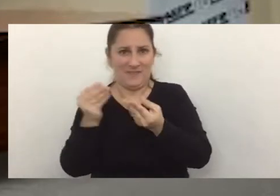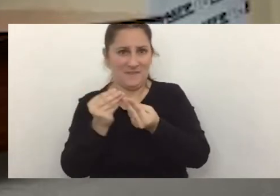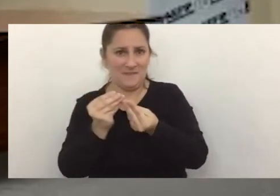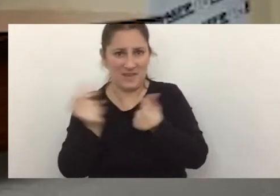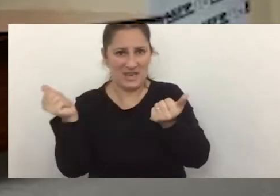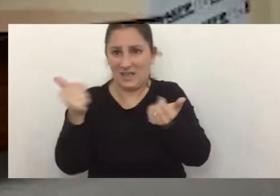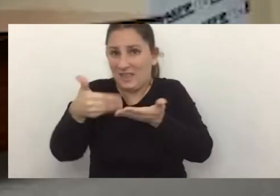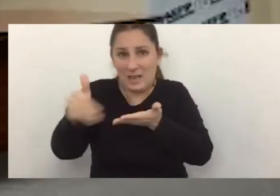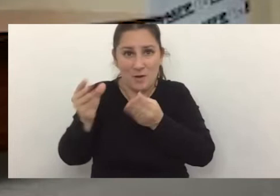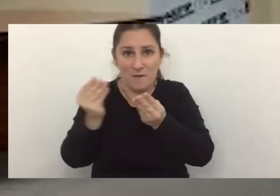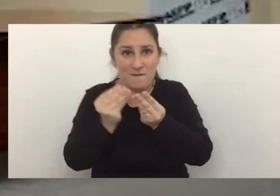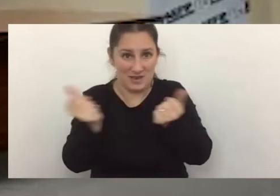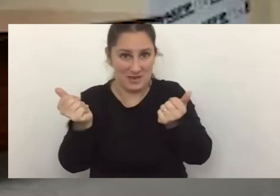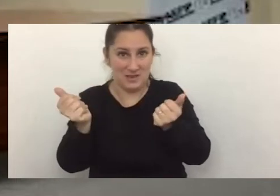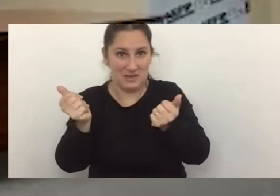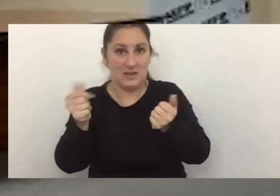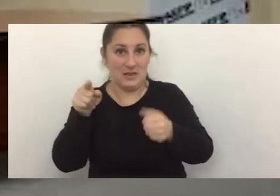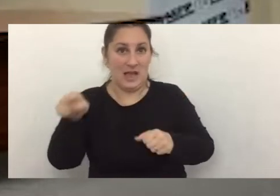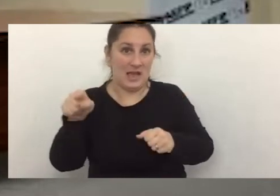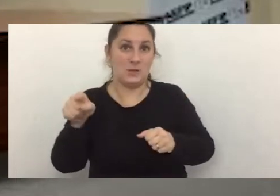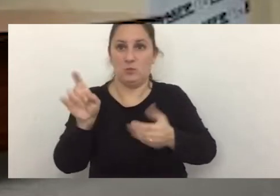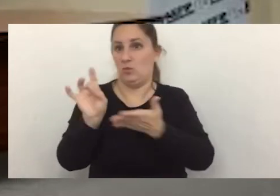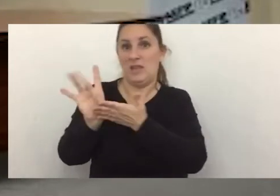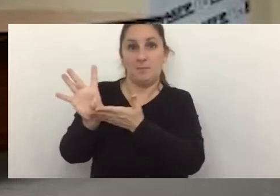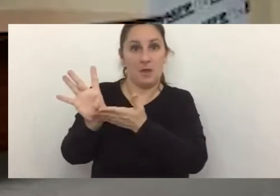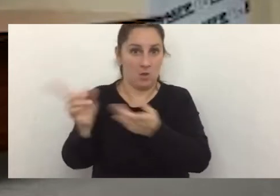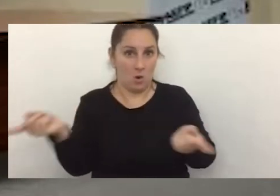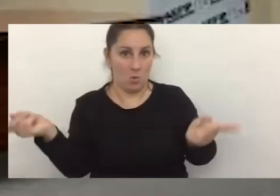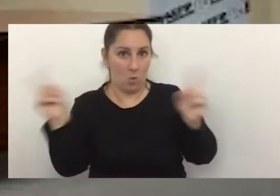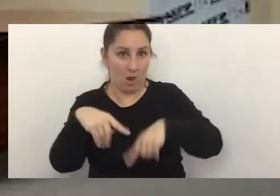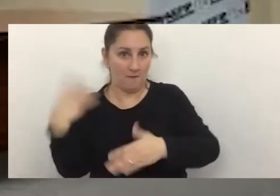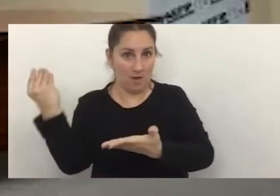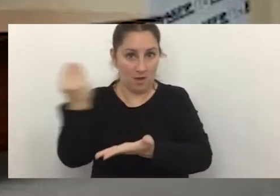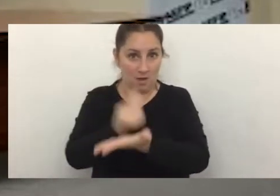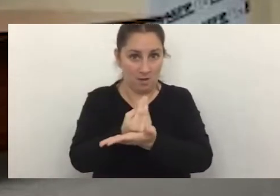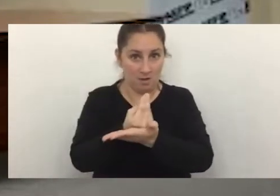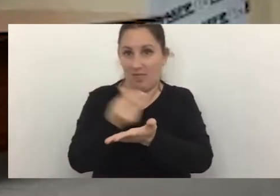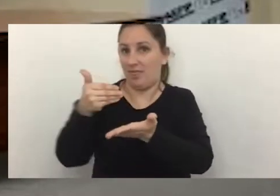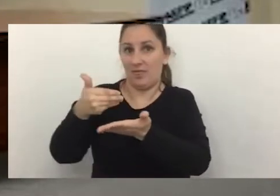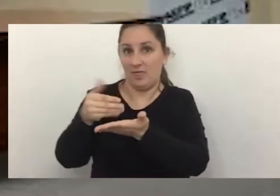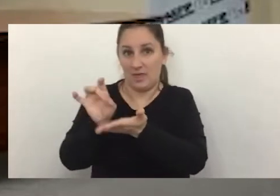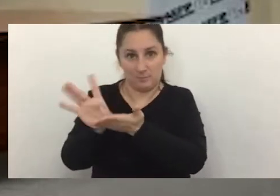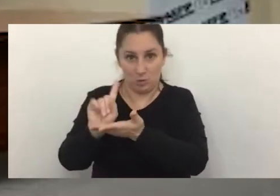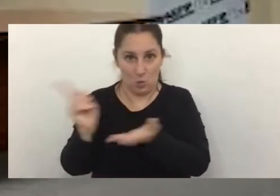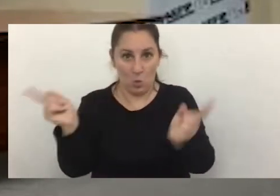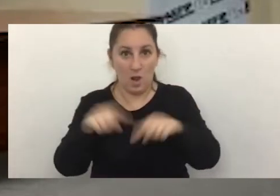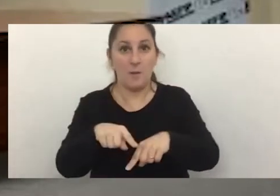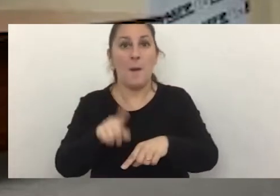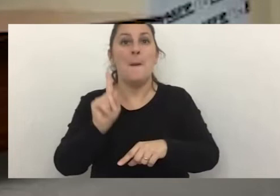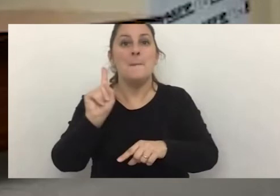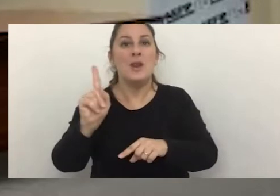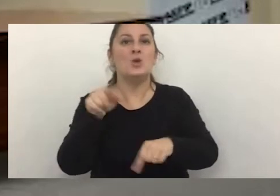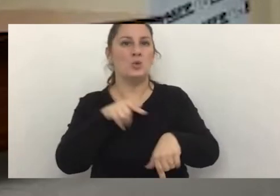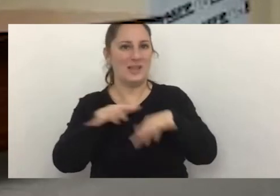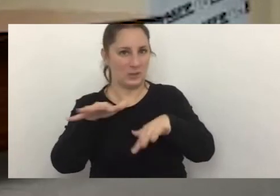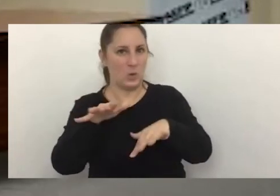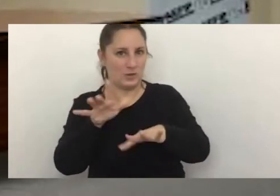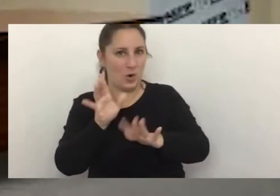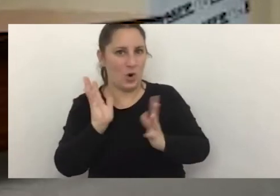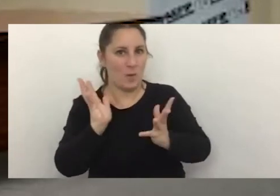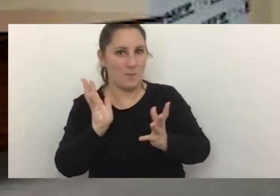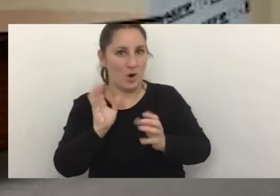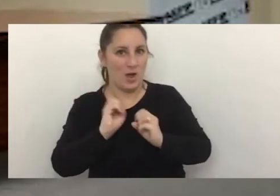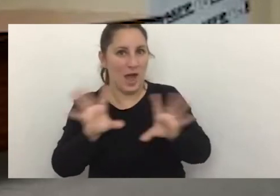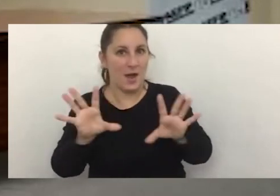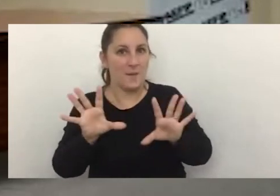discriminatorio, que en el caso si es un despido, cesar el acto de despido. Pero como es un ilícito, se declara